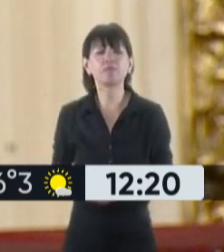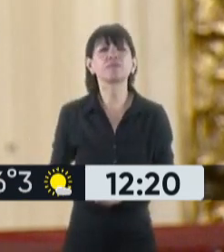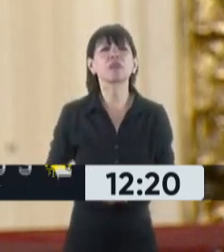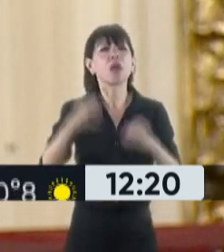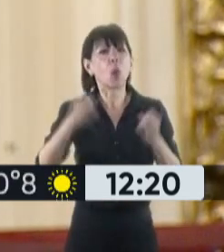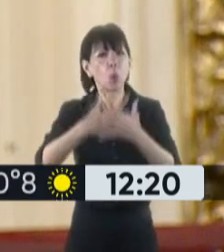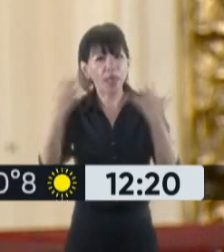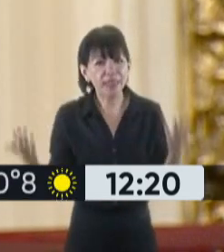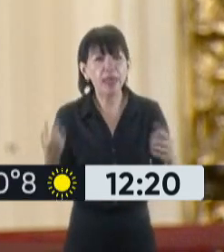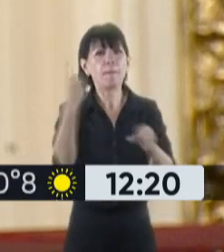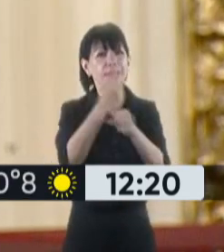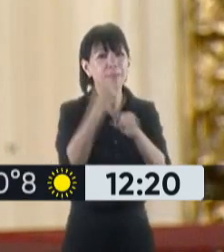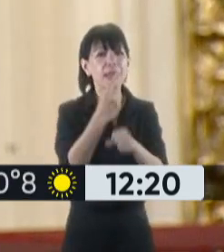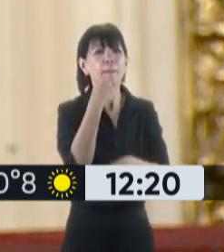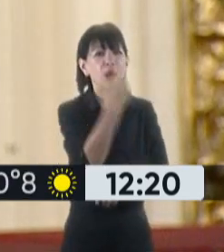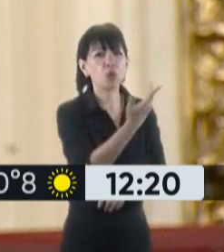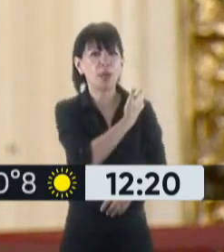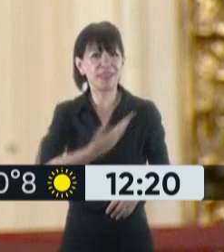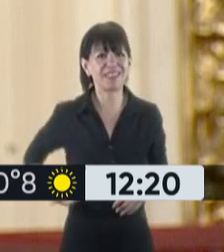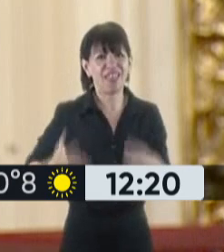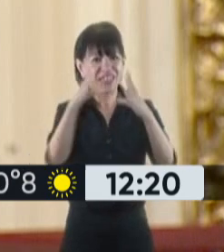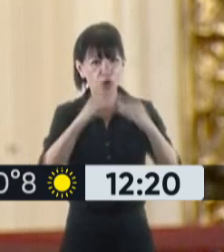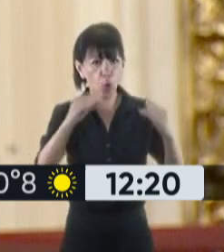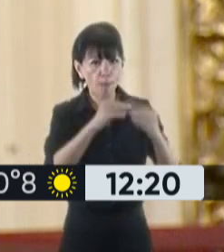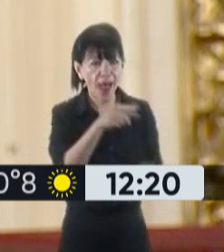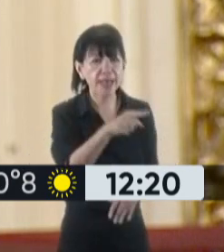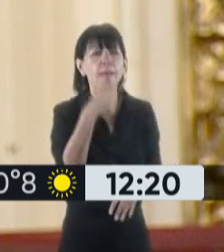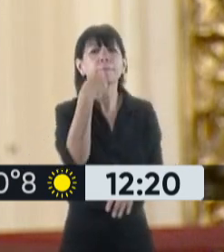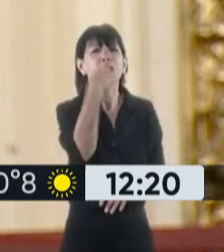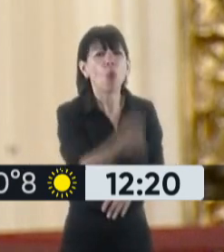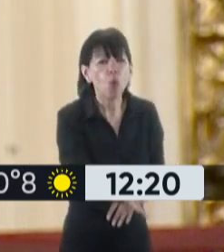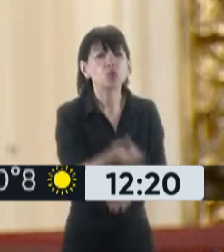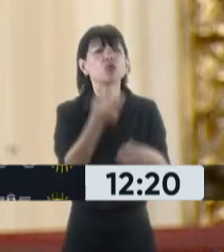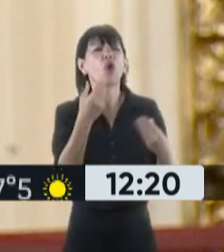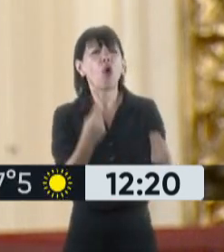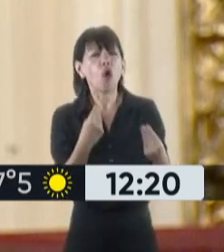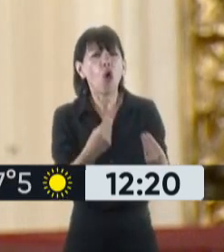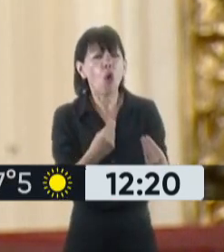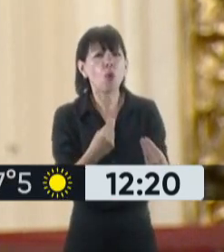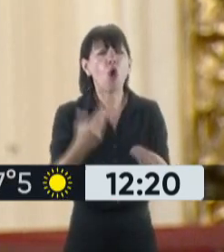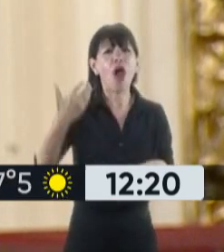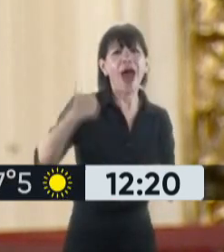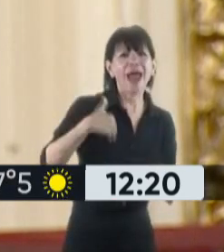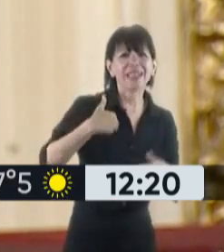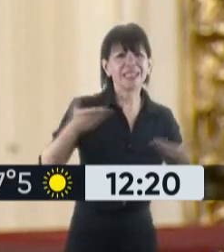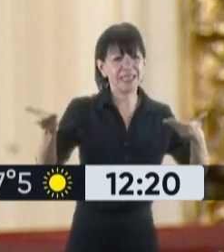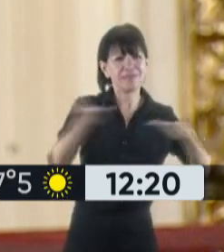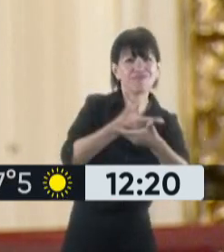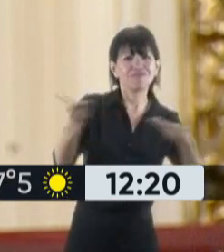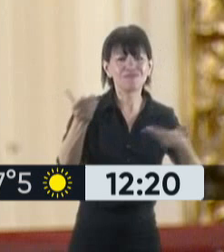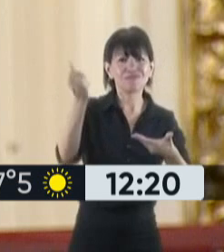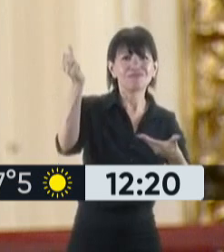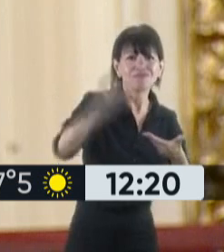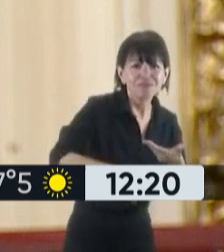Klaus Iohannis, en primer lugar, consultarle sobre el intercambio desfavorable para la Argentina, si cree que esto puede